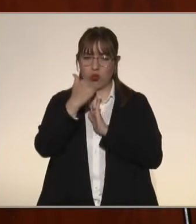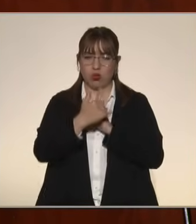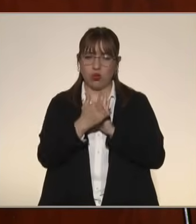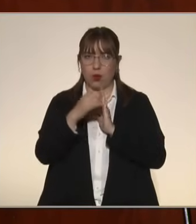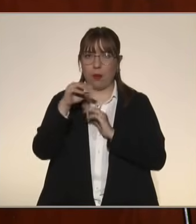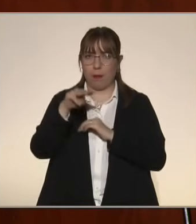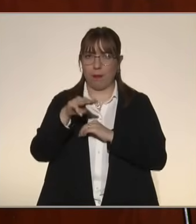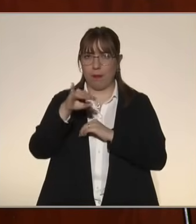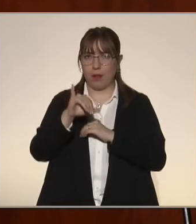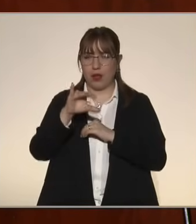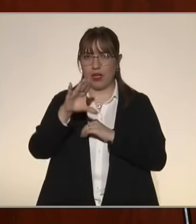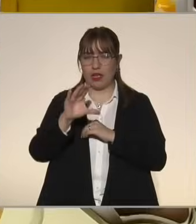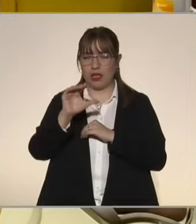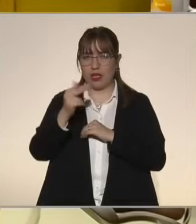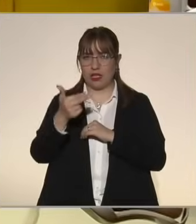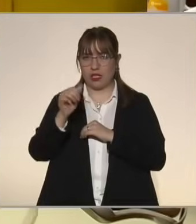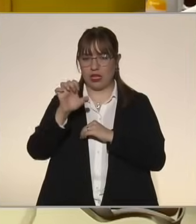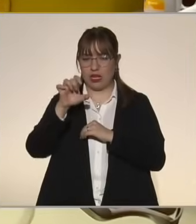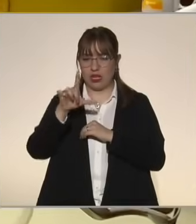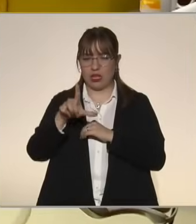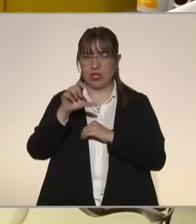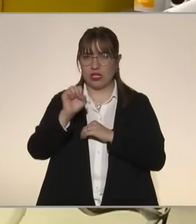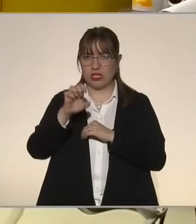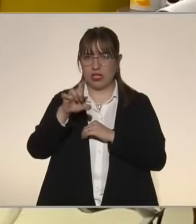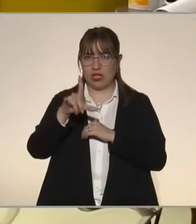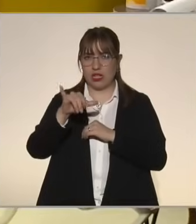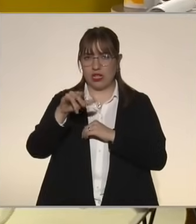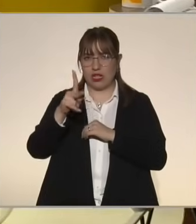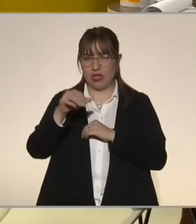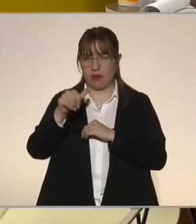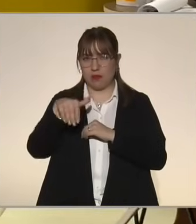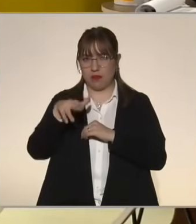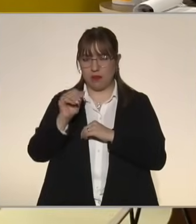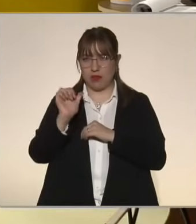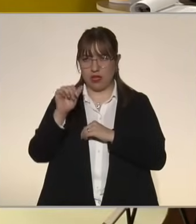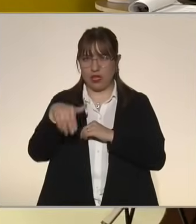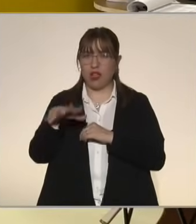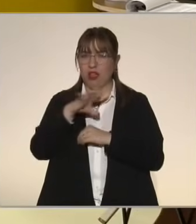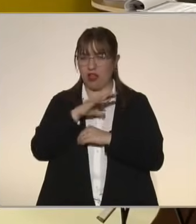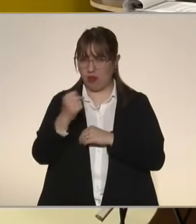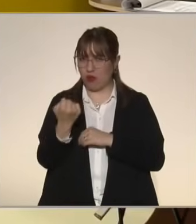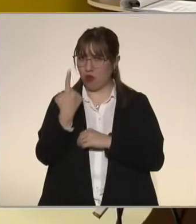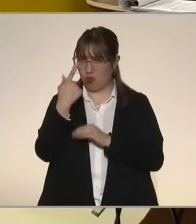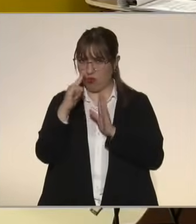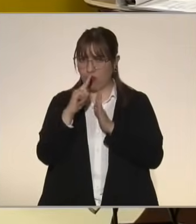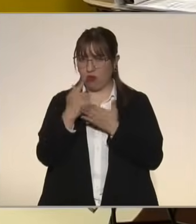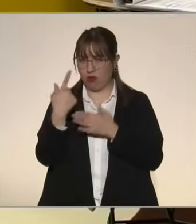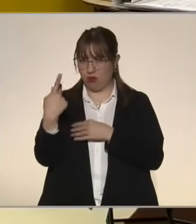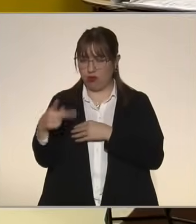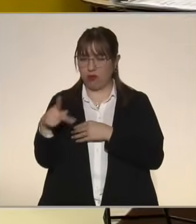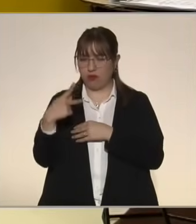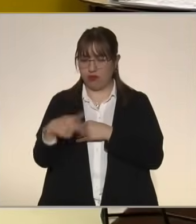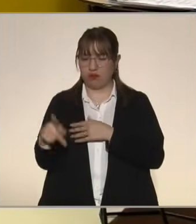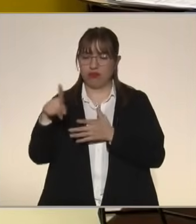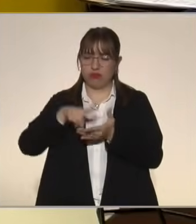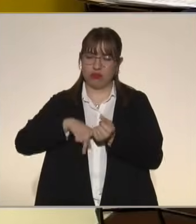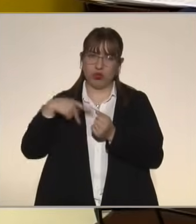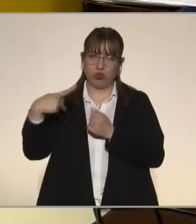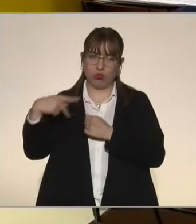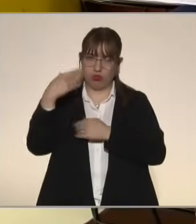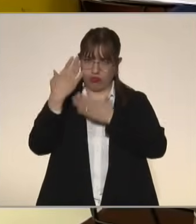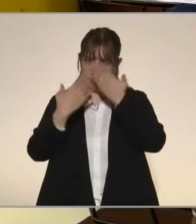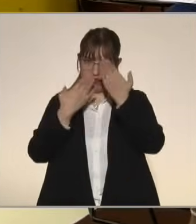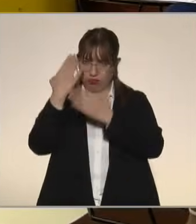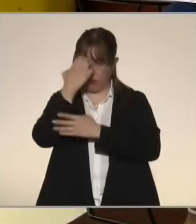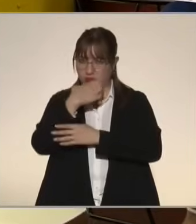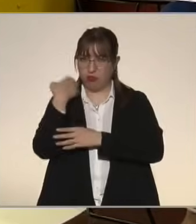tiene muchísima información, Auténtica Felicidad en su libro. Ahí pueden leer mucho sobre los estudios que tiene el Instituto